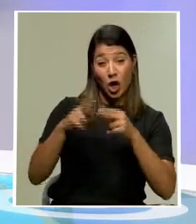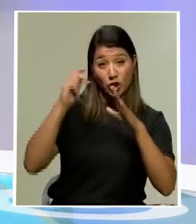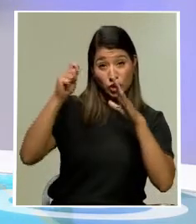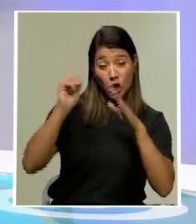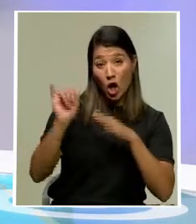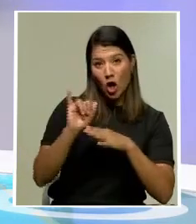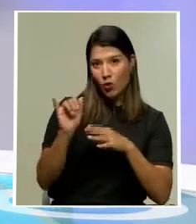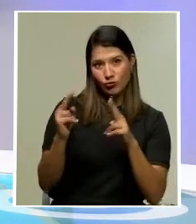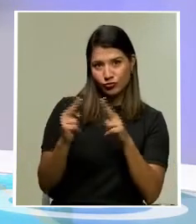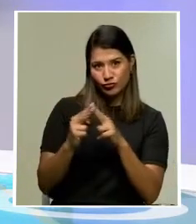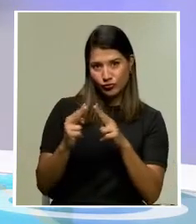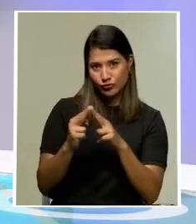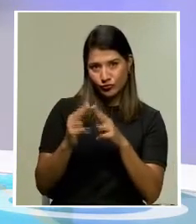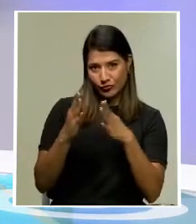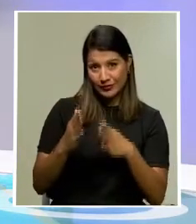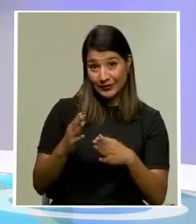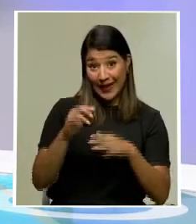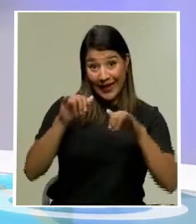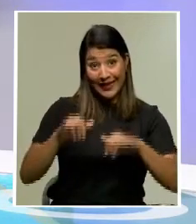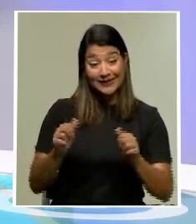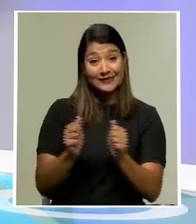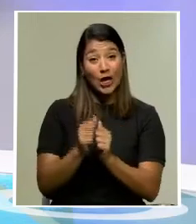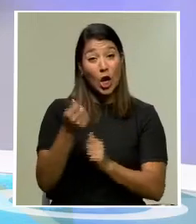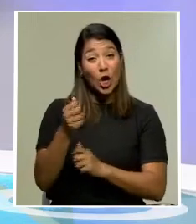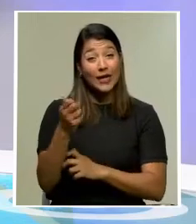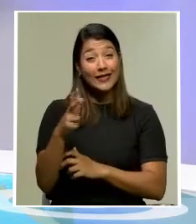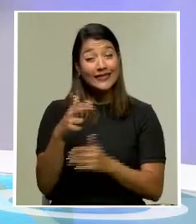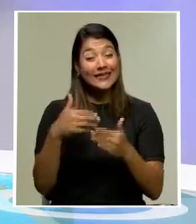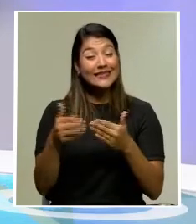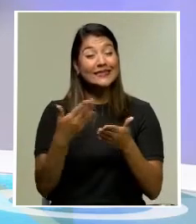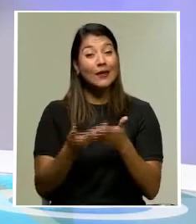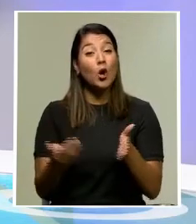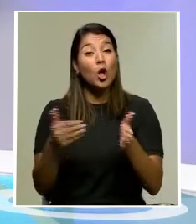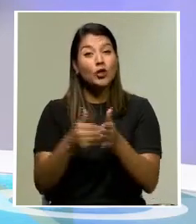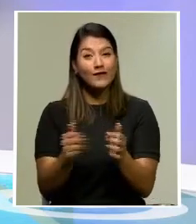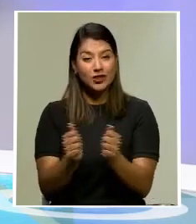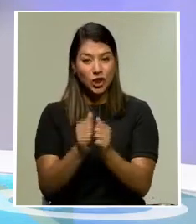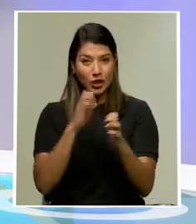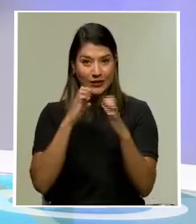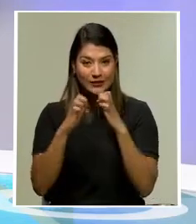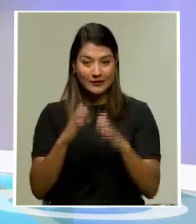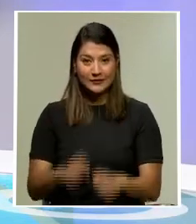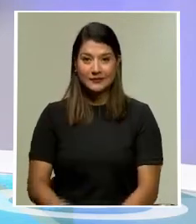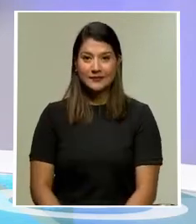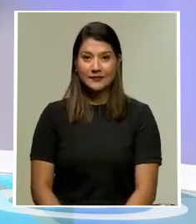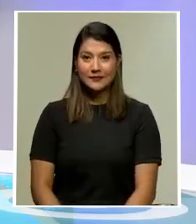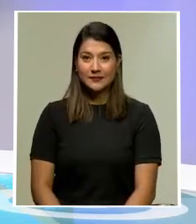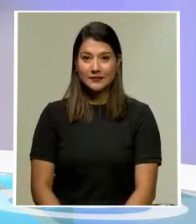desconocido. Quédese en la señal de Canal 13 que ya volvemos con esta entrevista de fondo.